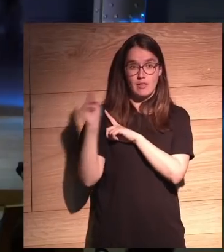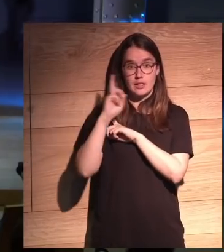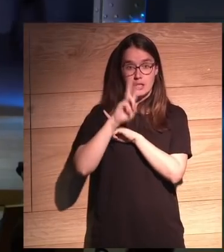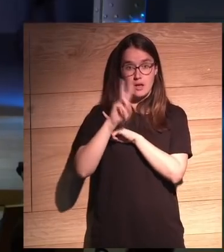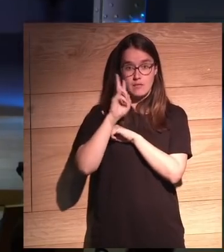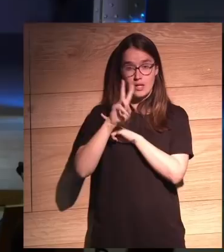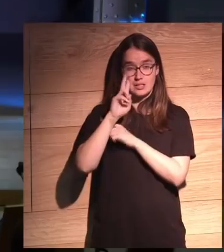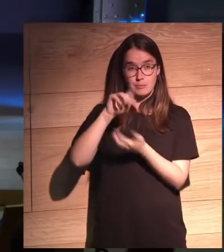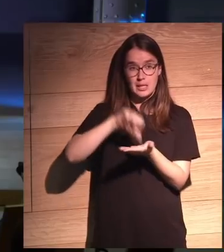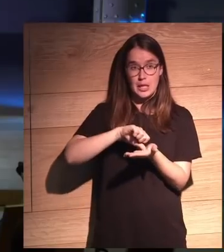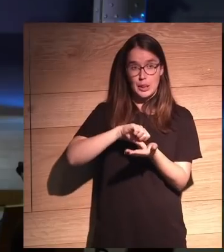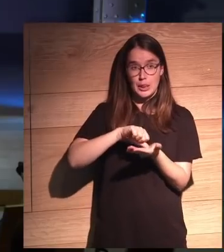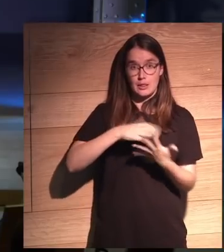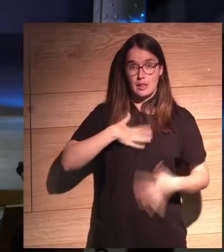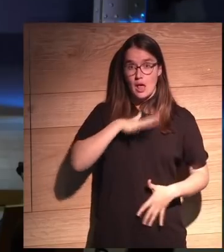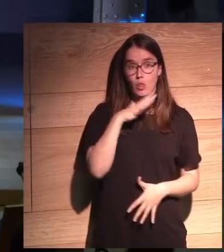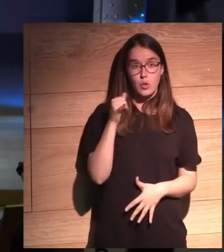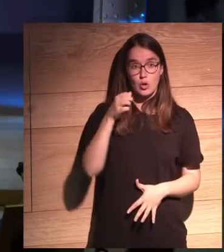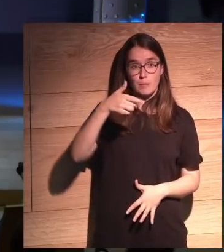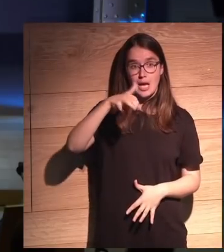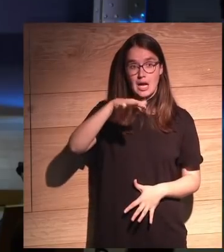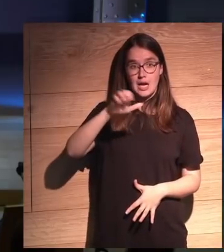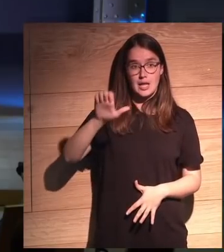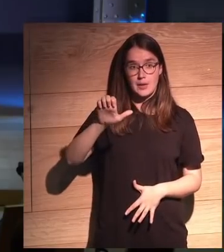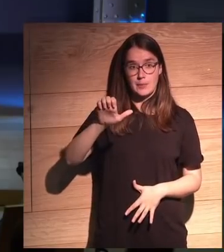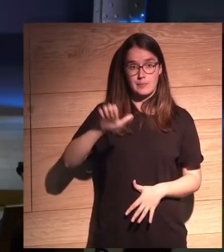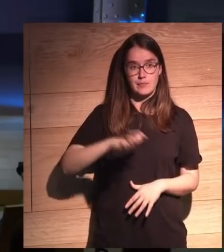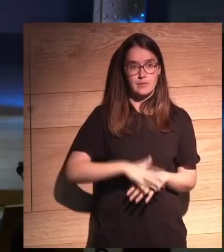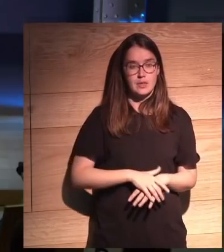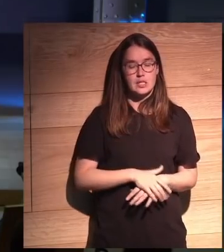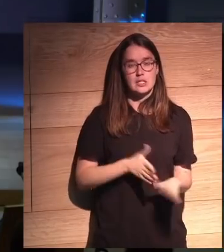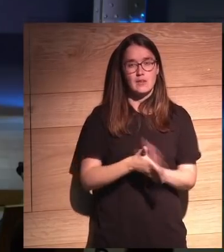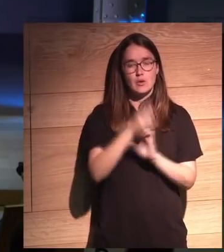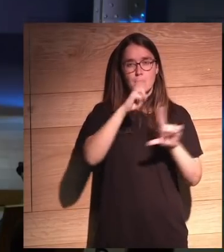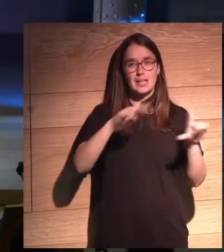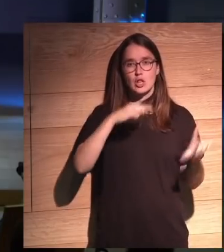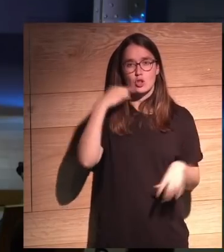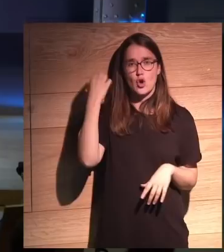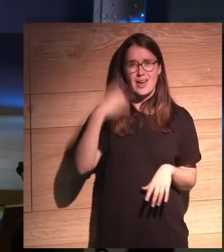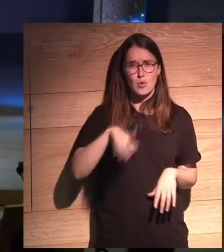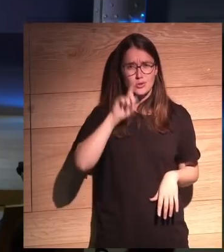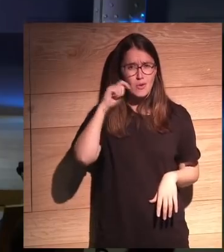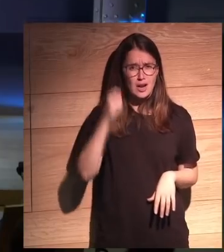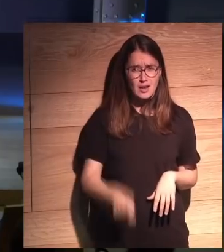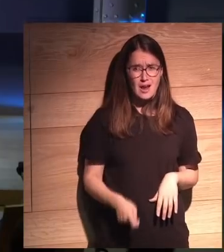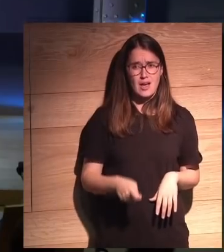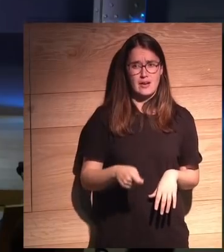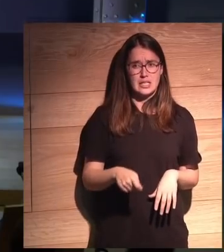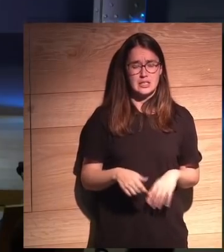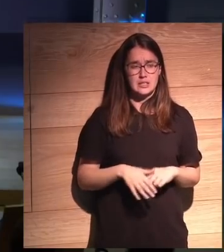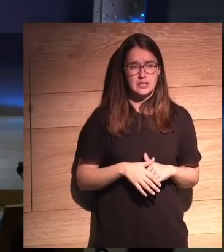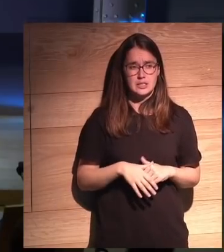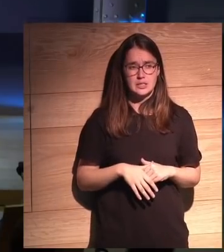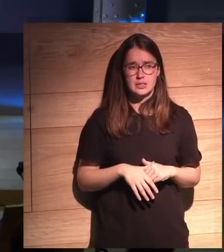ahí en el medio, Marie Bashkirtsev, que era una pintora rusa-ucraniana,